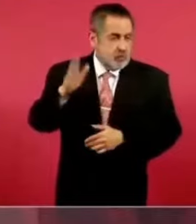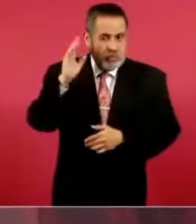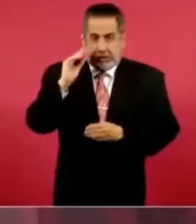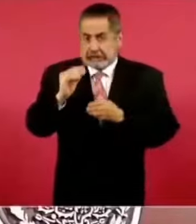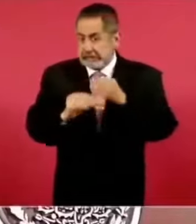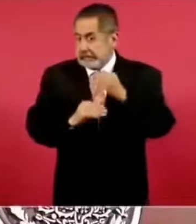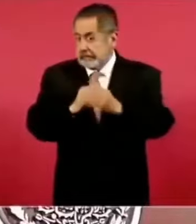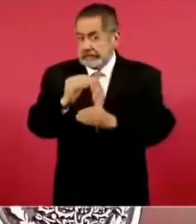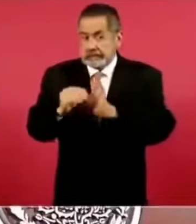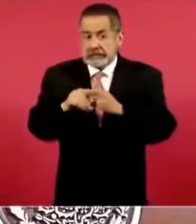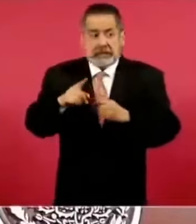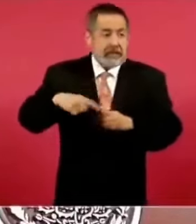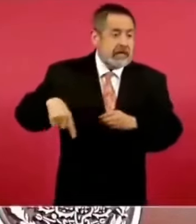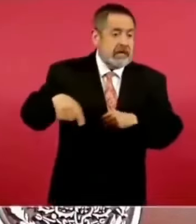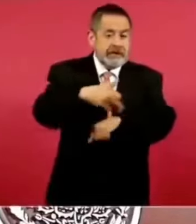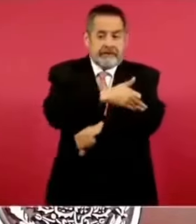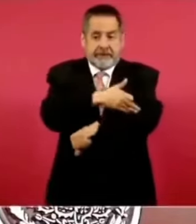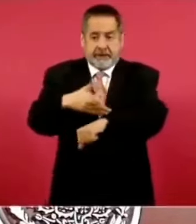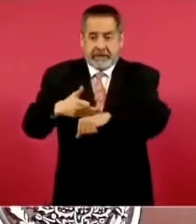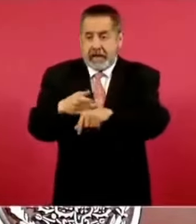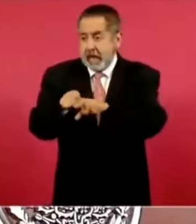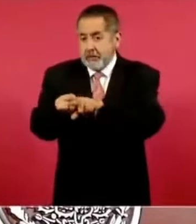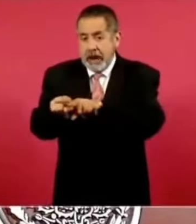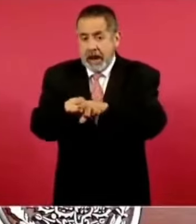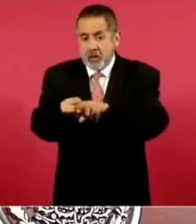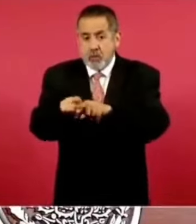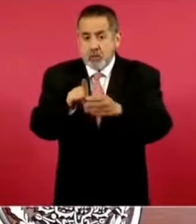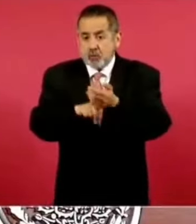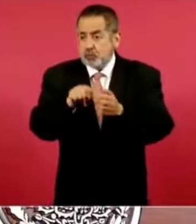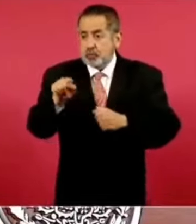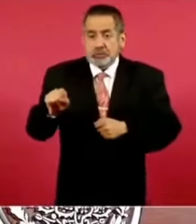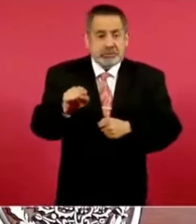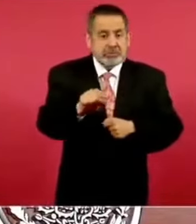Pleito entre familiares, hermanos,